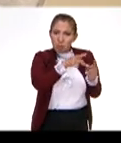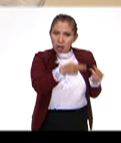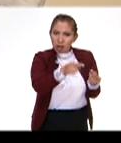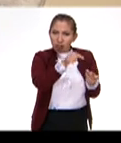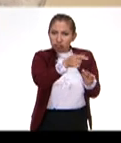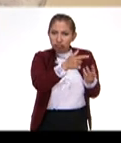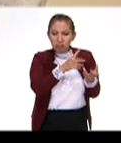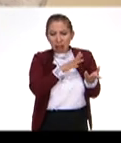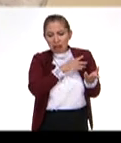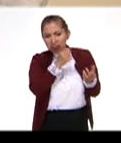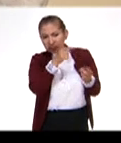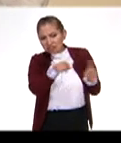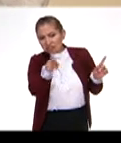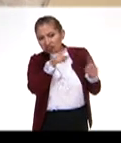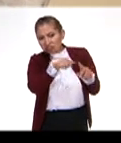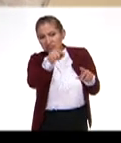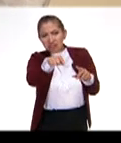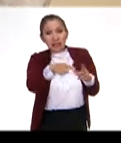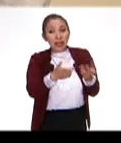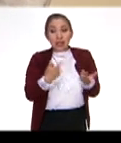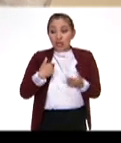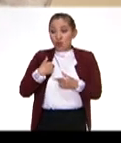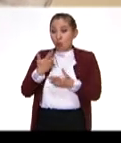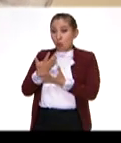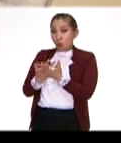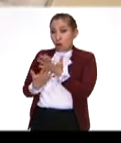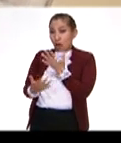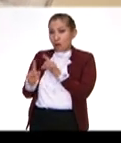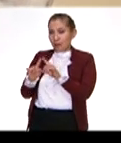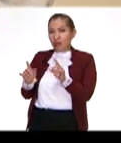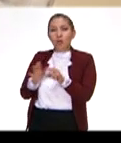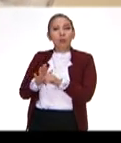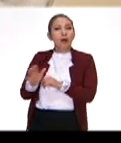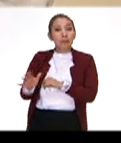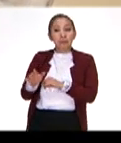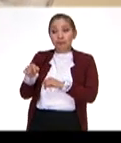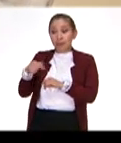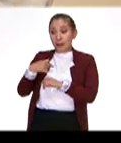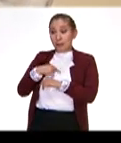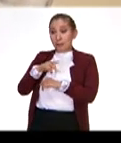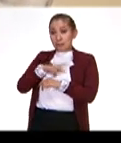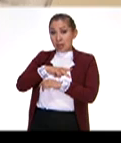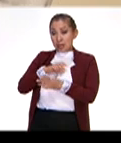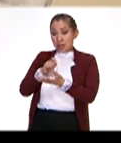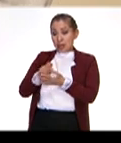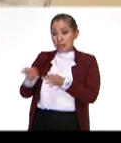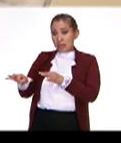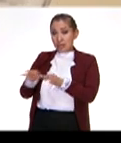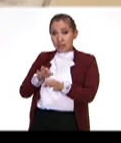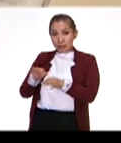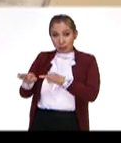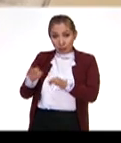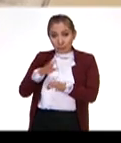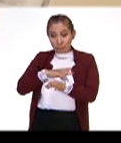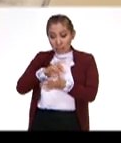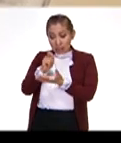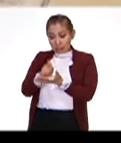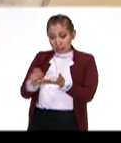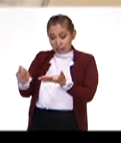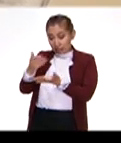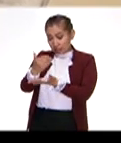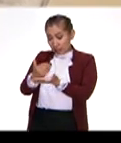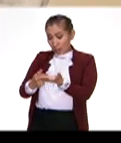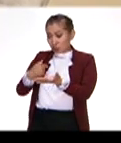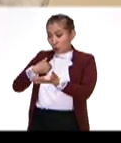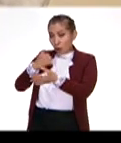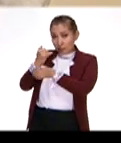de notas que tú mencionas, y en lo que yo hago, es que en mi trabajo, en mis textos, en